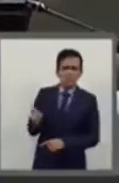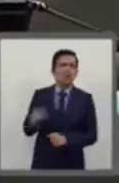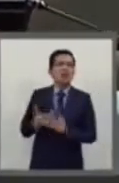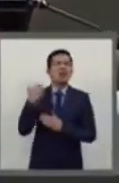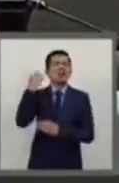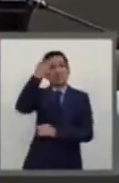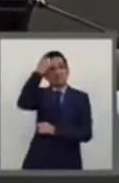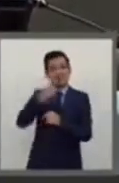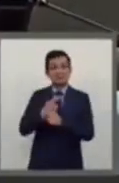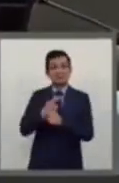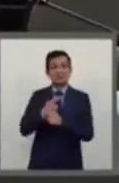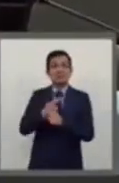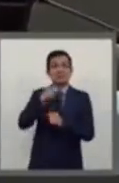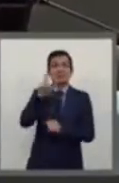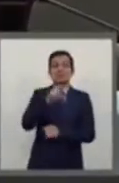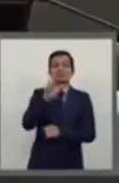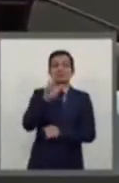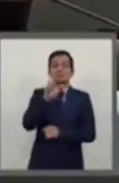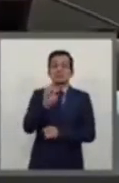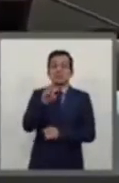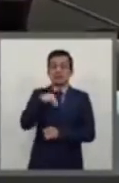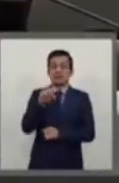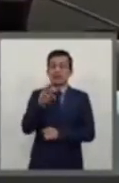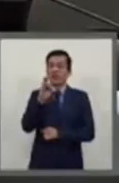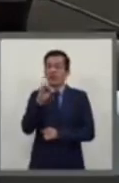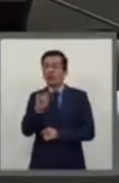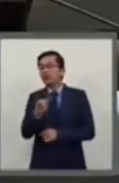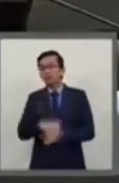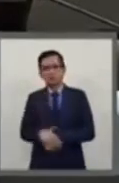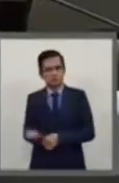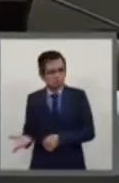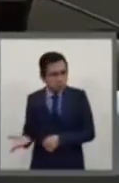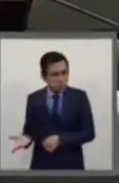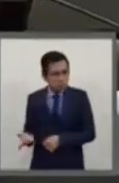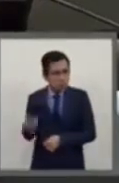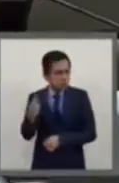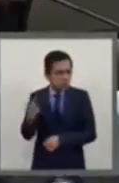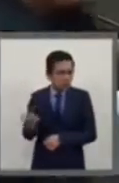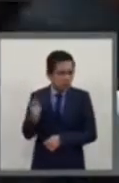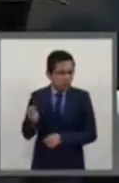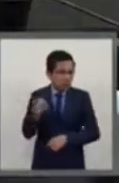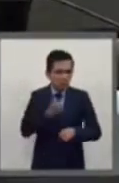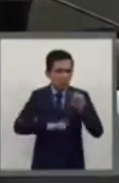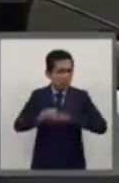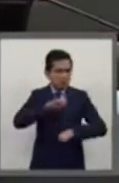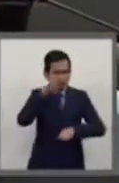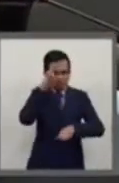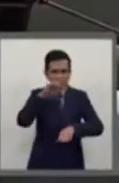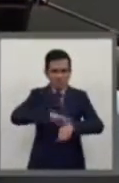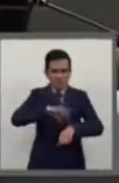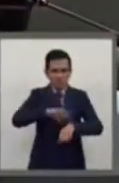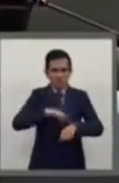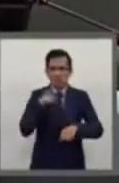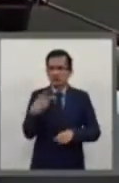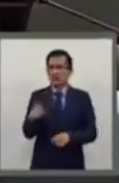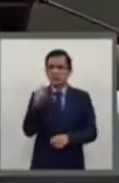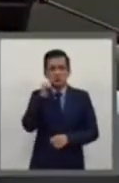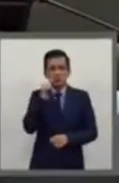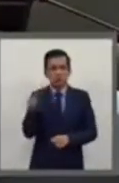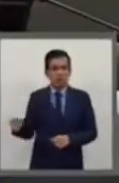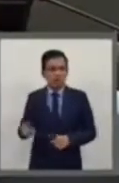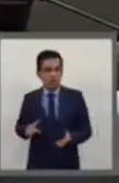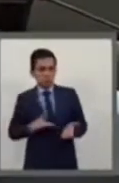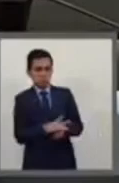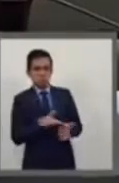Sanofi, una farmacéutica que ha favorecido desde su posición como